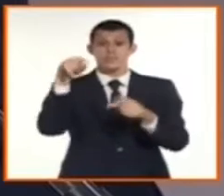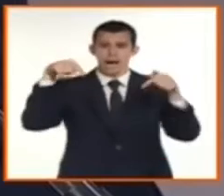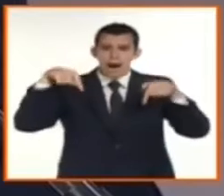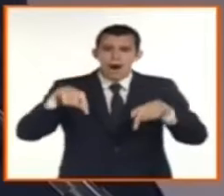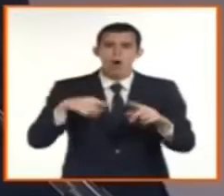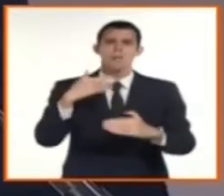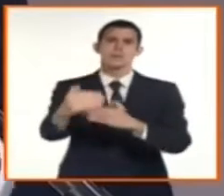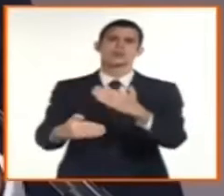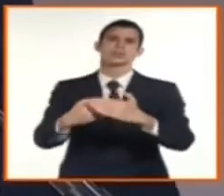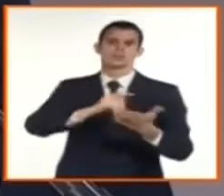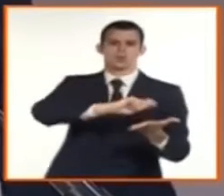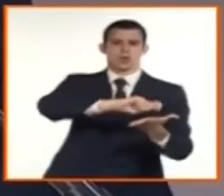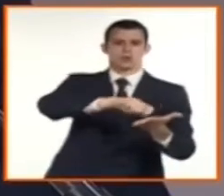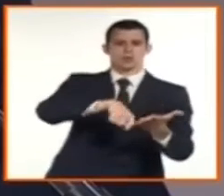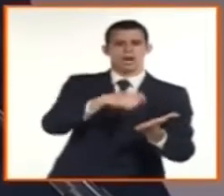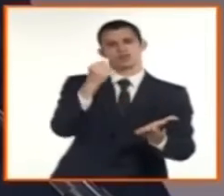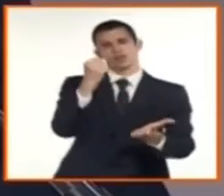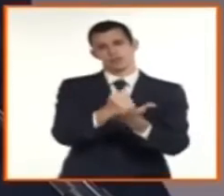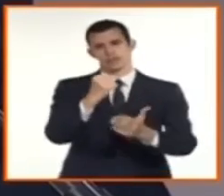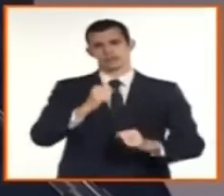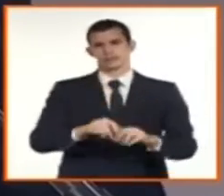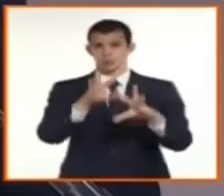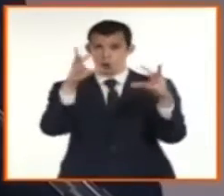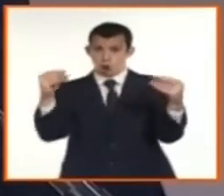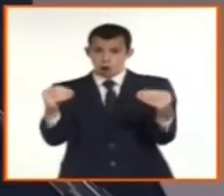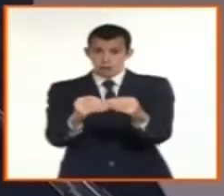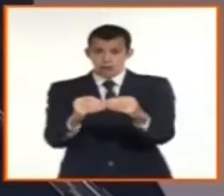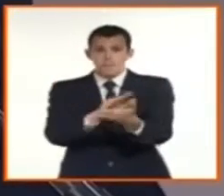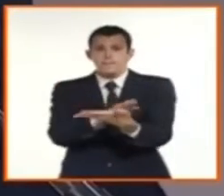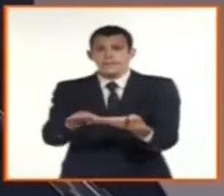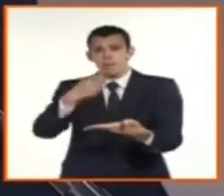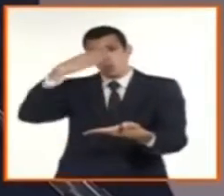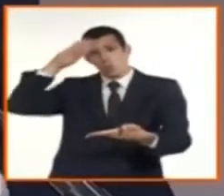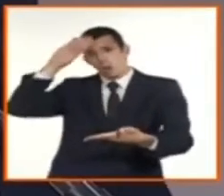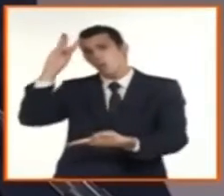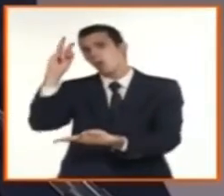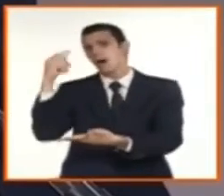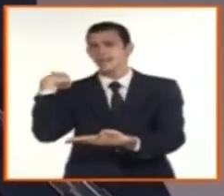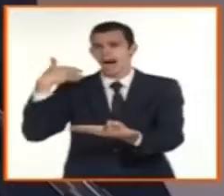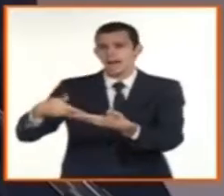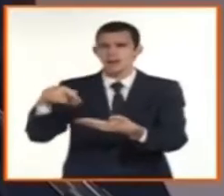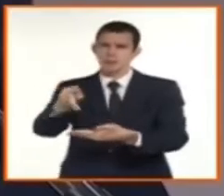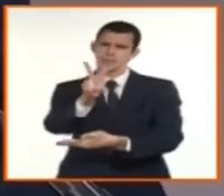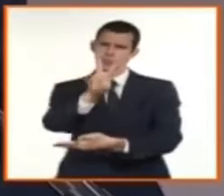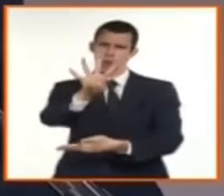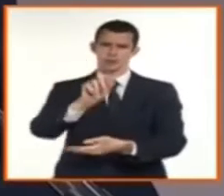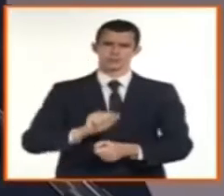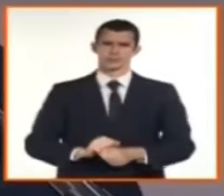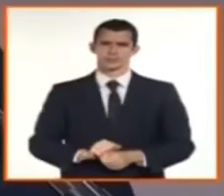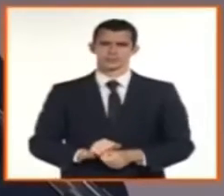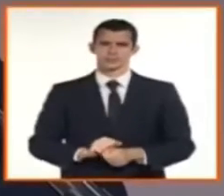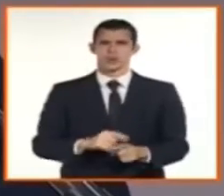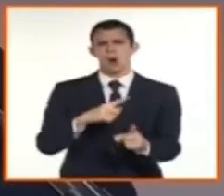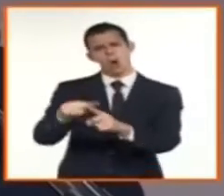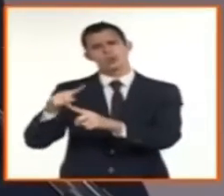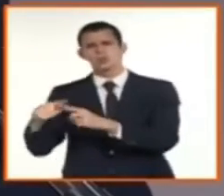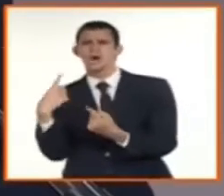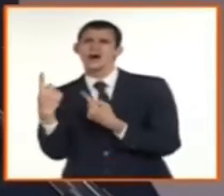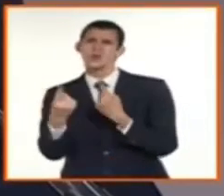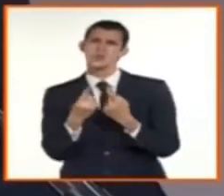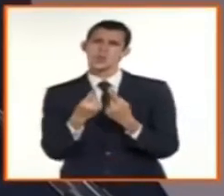24 atletas otros que han tenido pretensiones de contratación y han sido desestimado por una razón